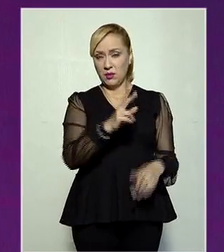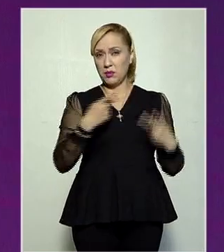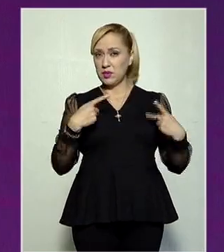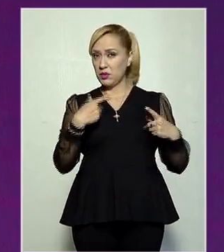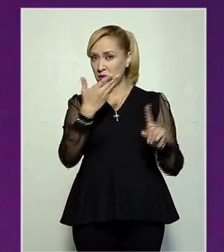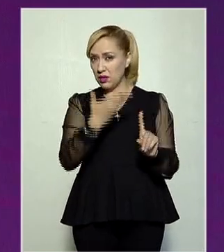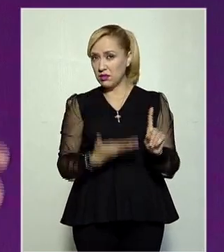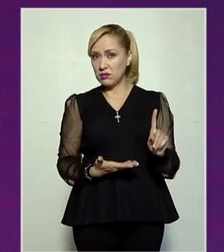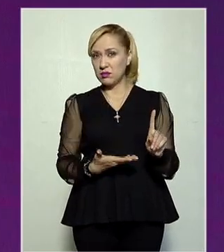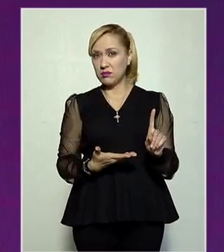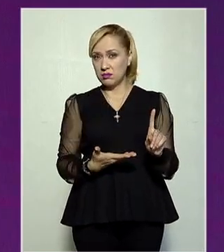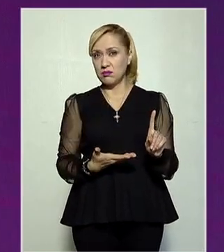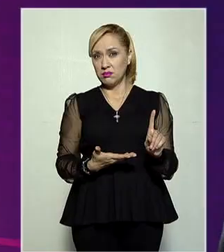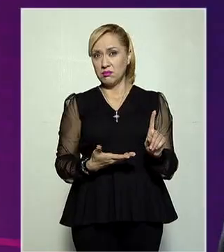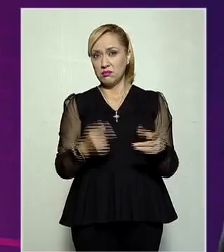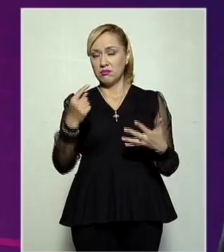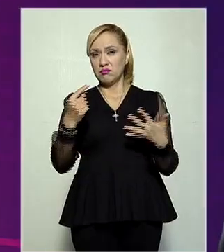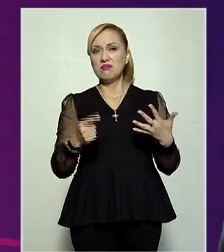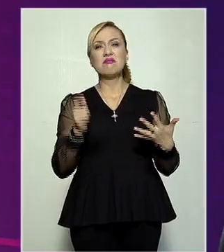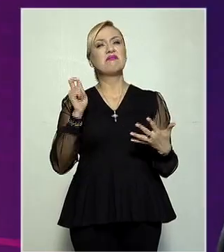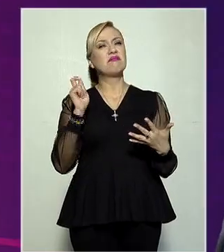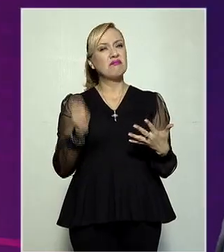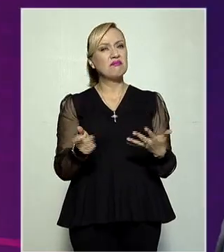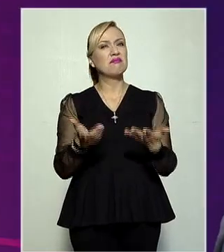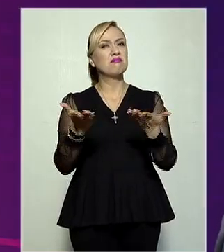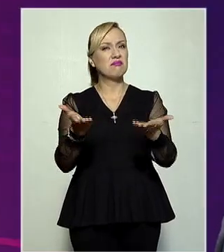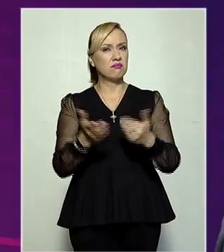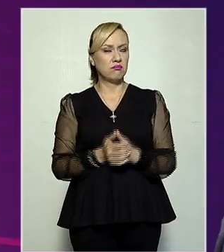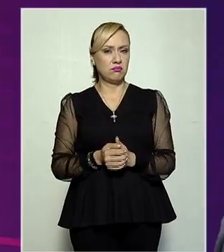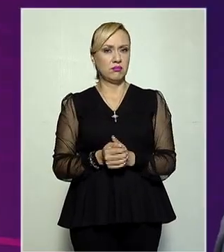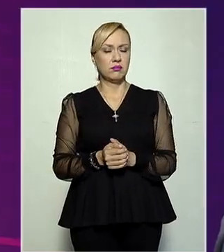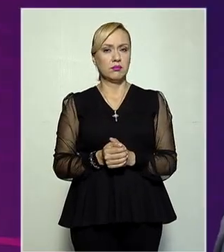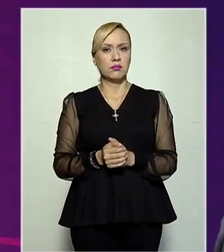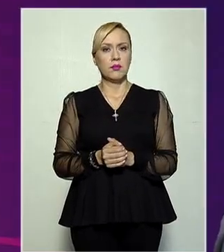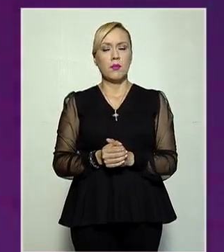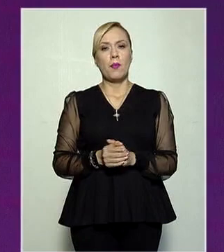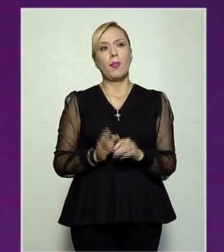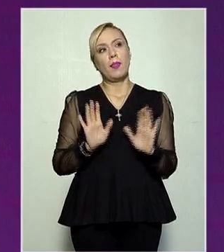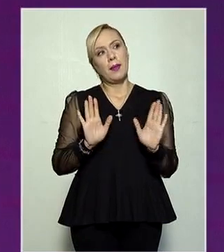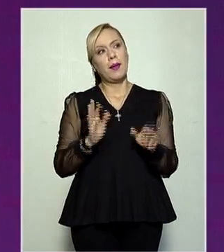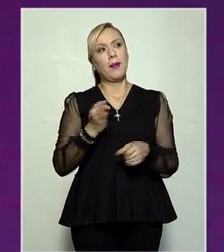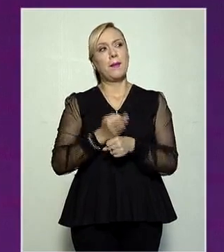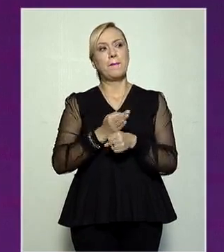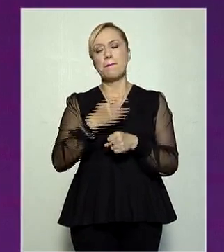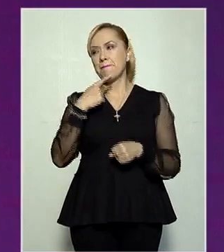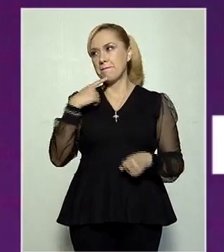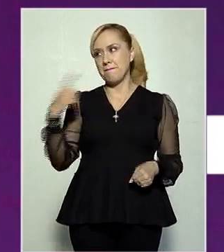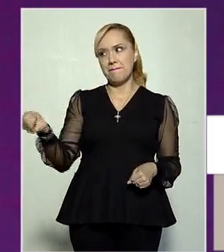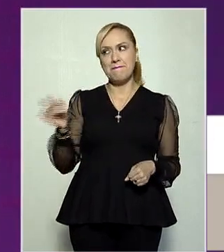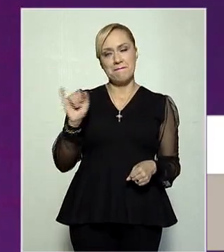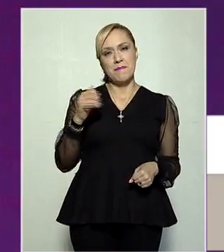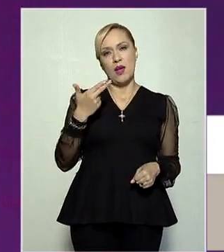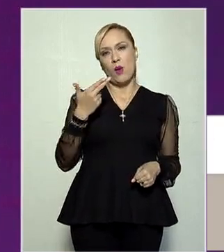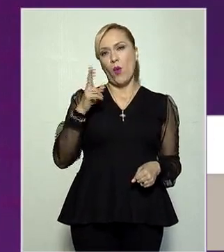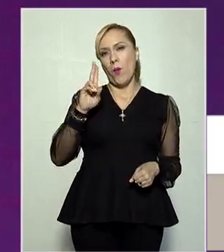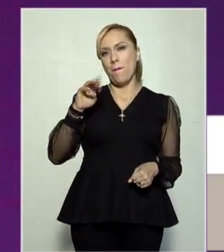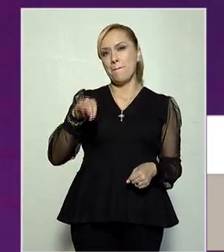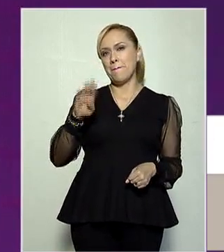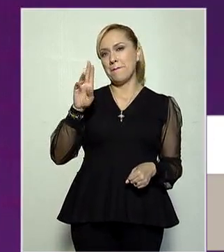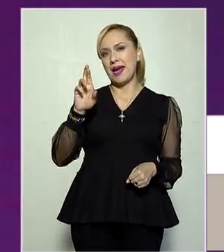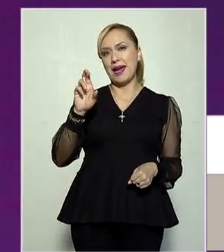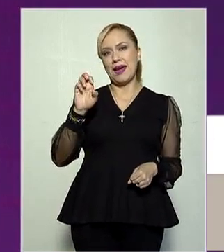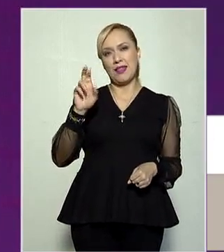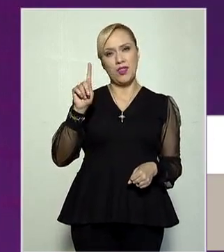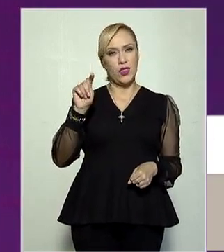¿no? Esto lo contienen los principios, pero ¿qué implica para una búsqueda? Digo, un poco retomando lo que dice Humberto, está muy, muy puesta la